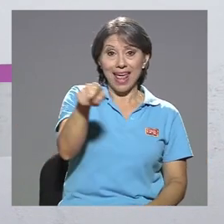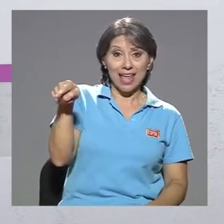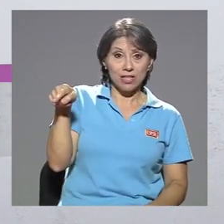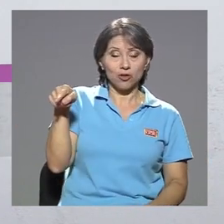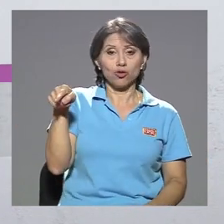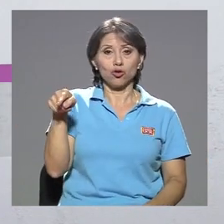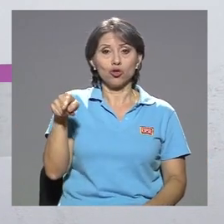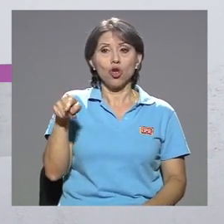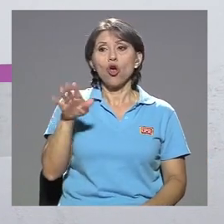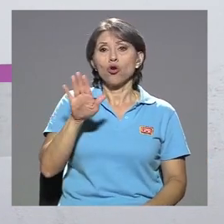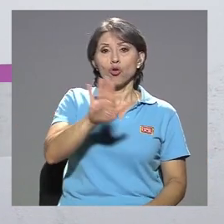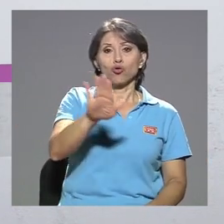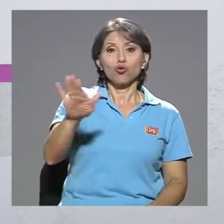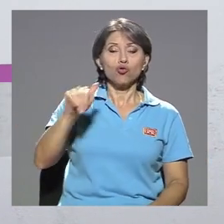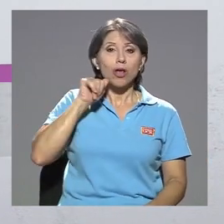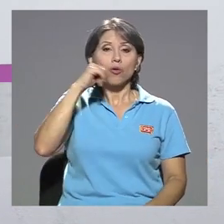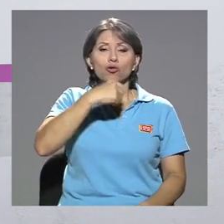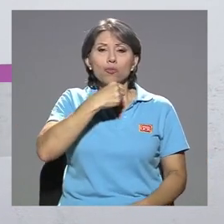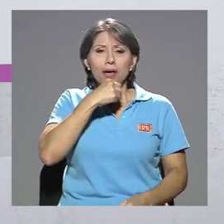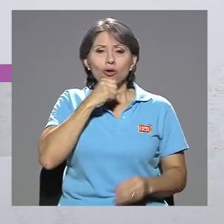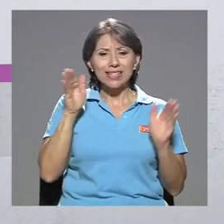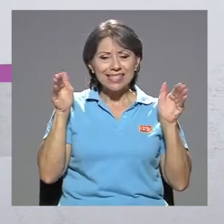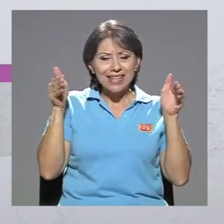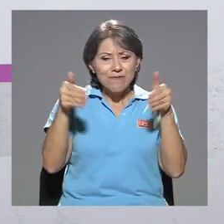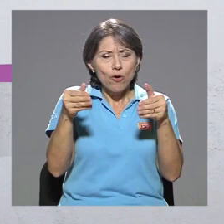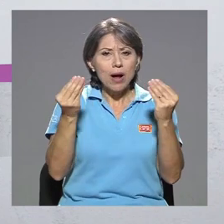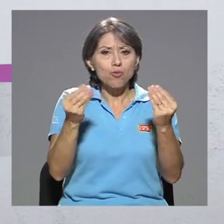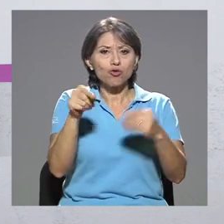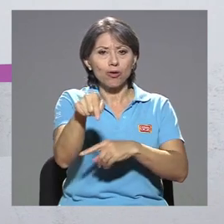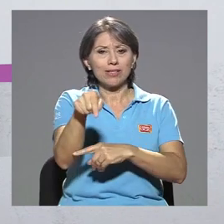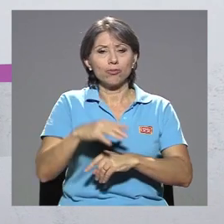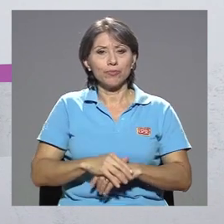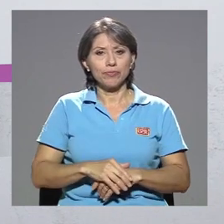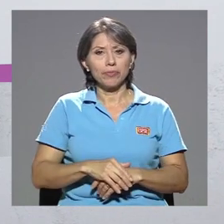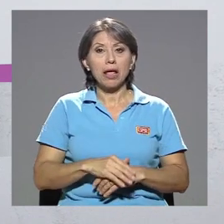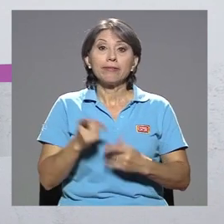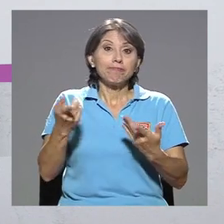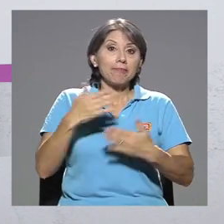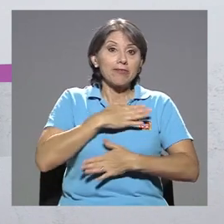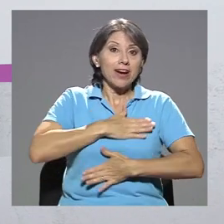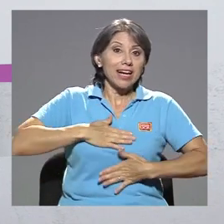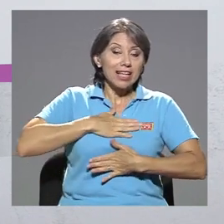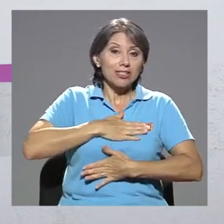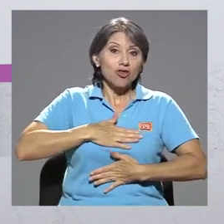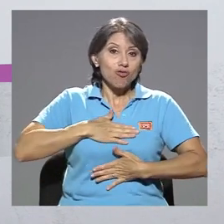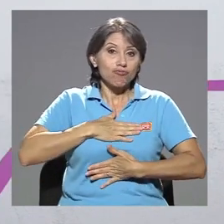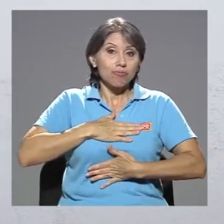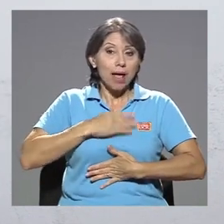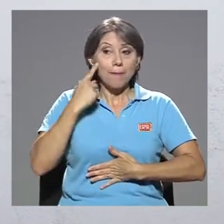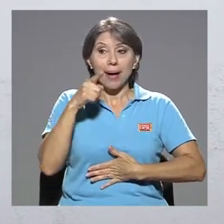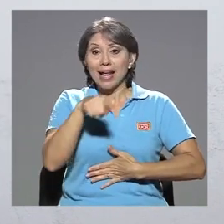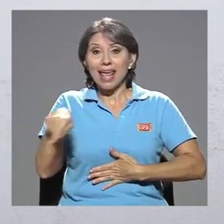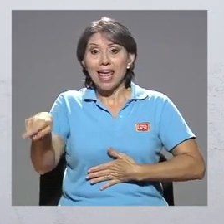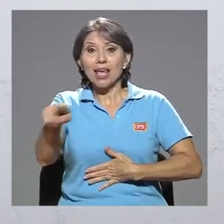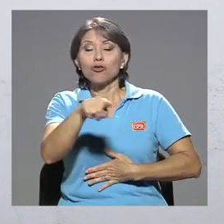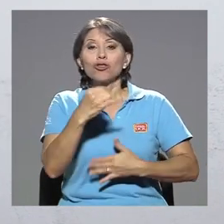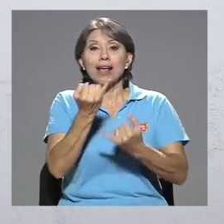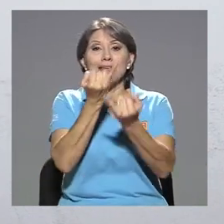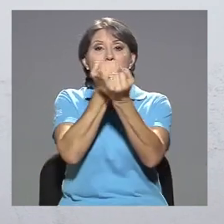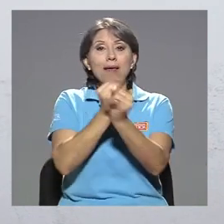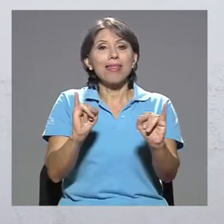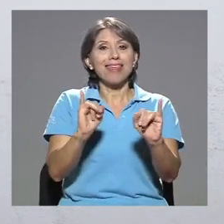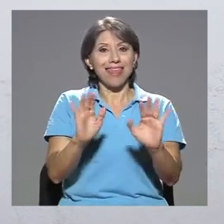en su parte de adultos mayores se enfocan mucho en este aspecto en la recreación para que no para que sean independientes